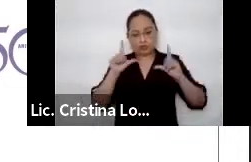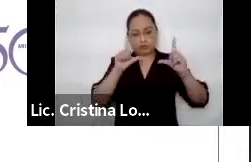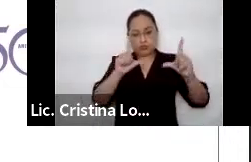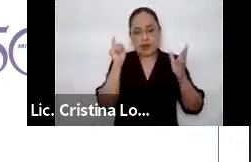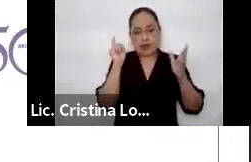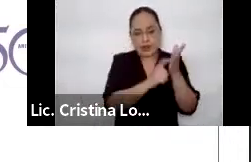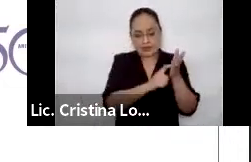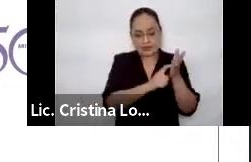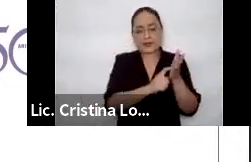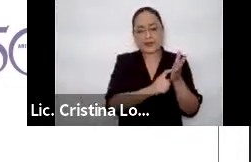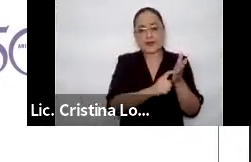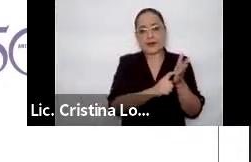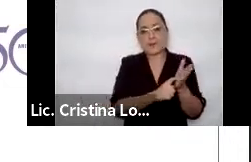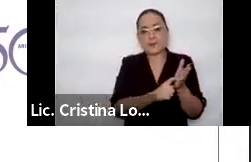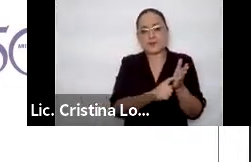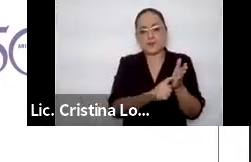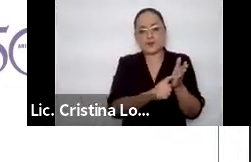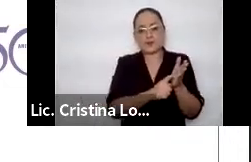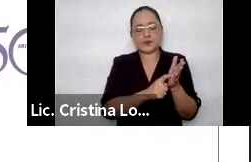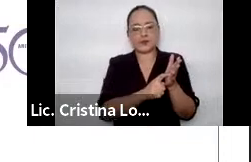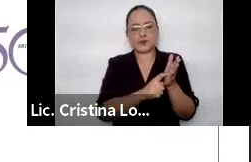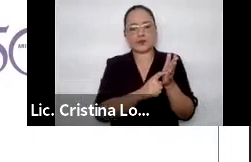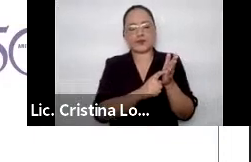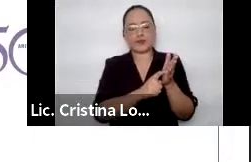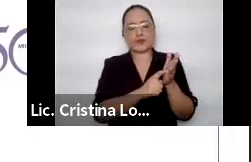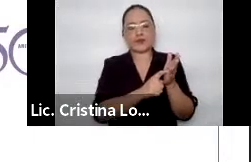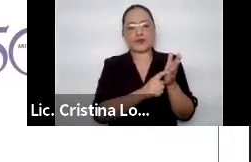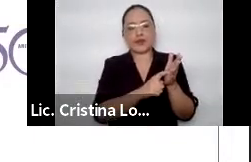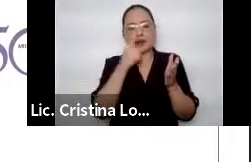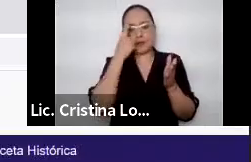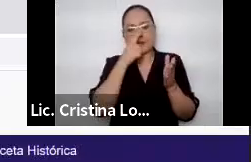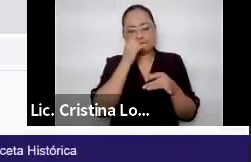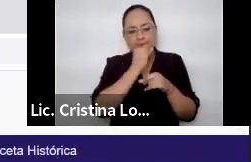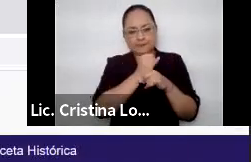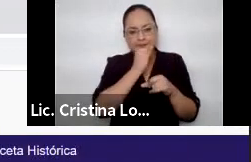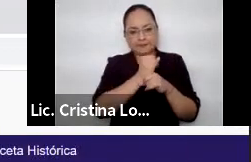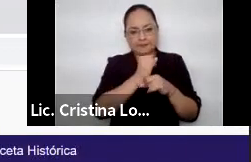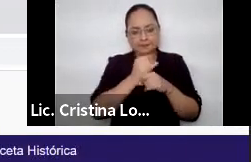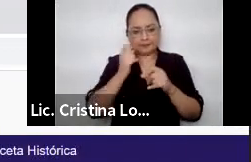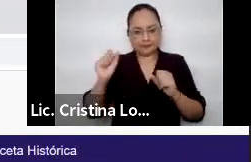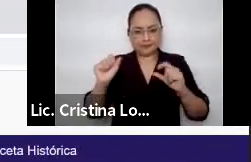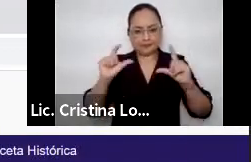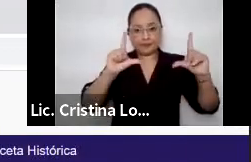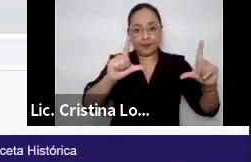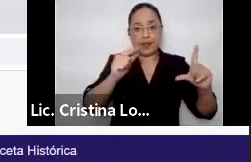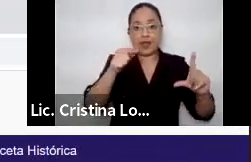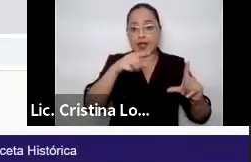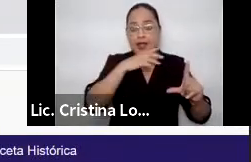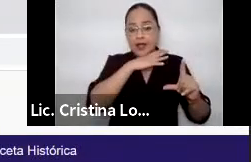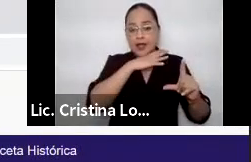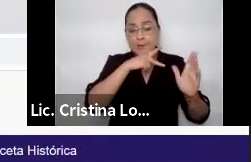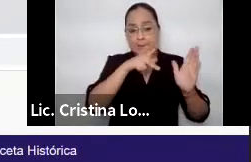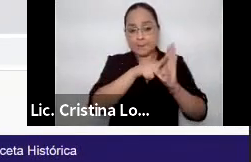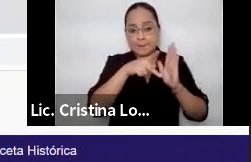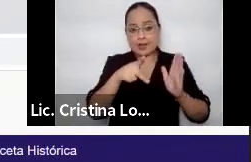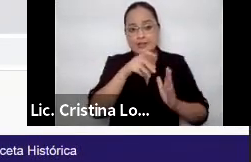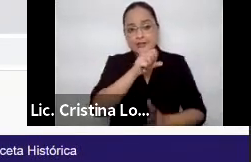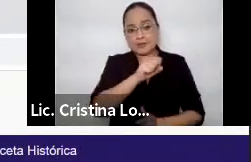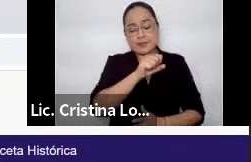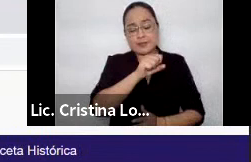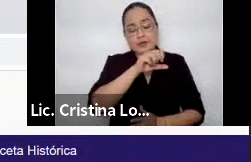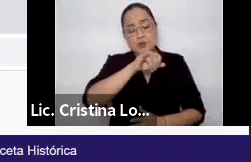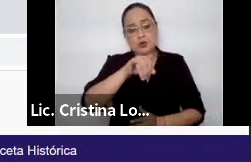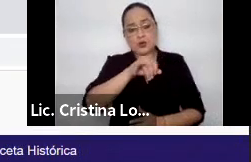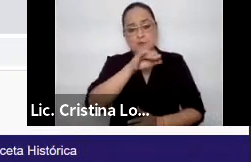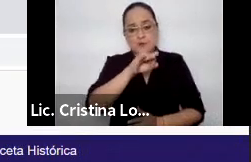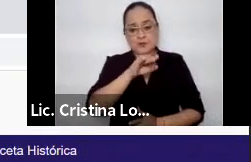entrar directamente a la página de la Gaceta del Semanario Judicial de la